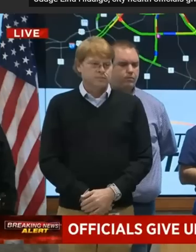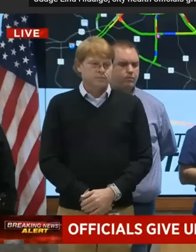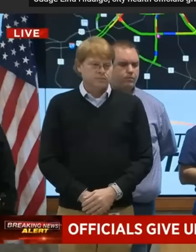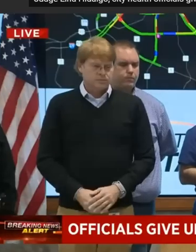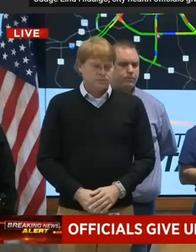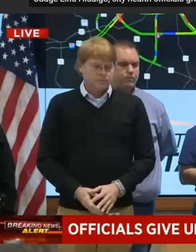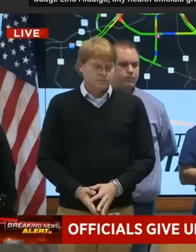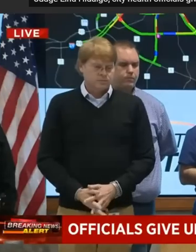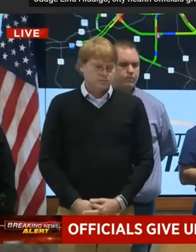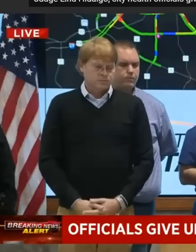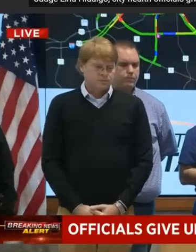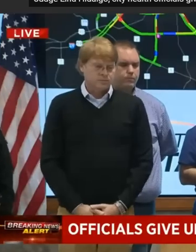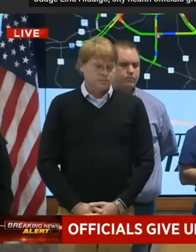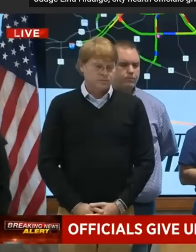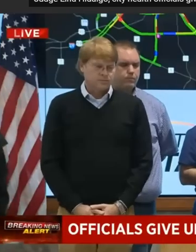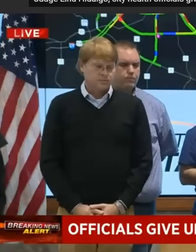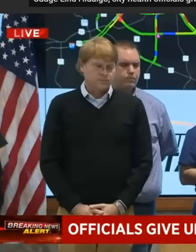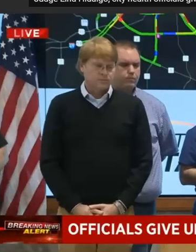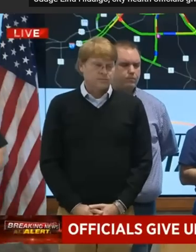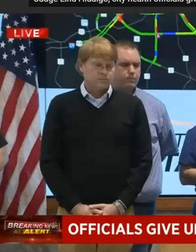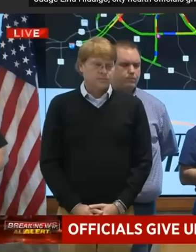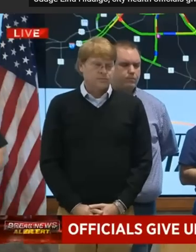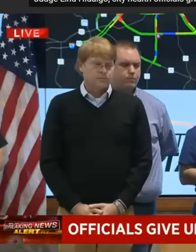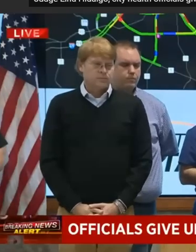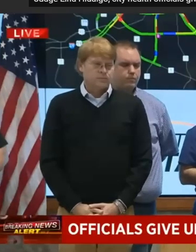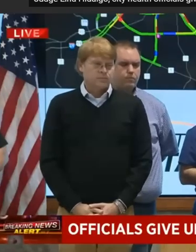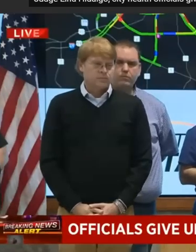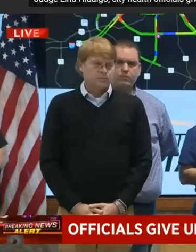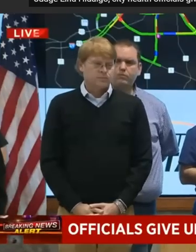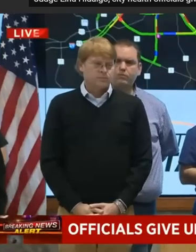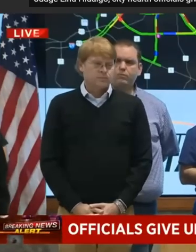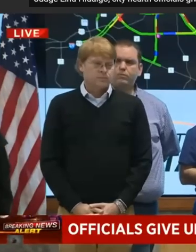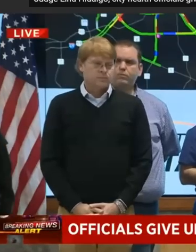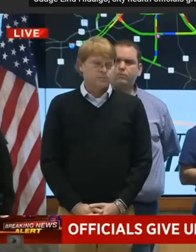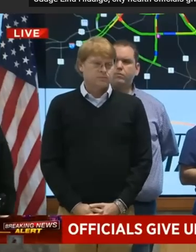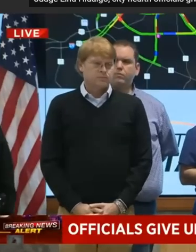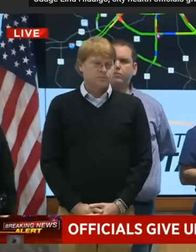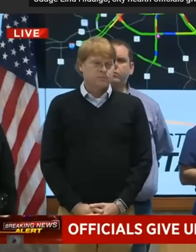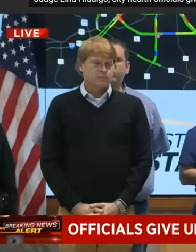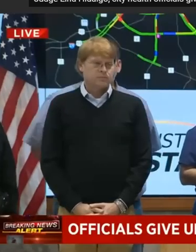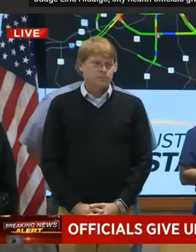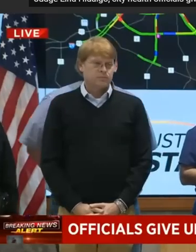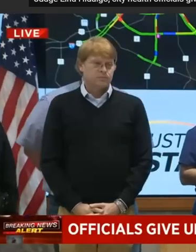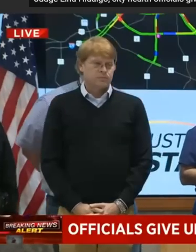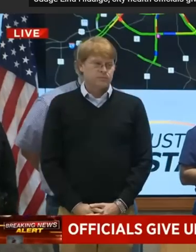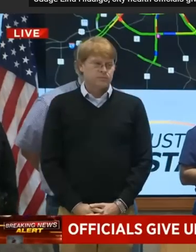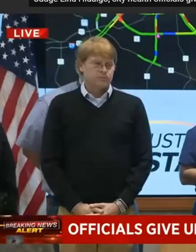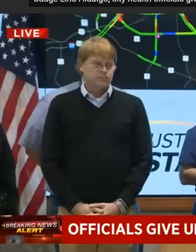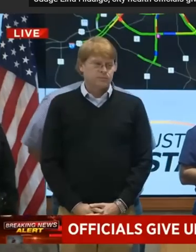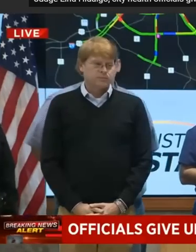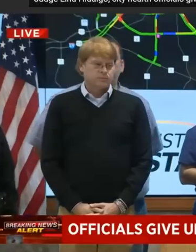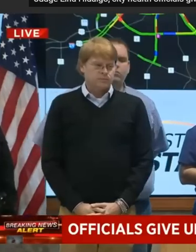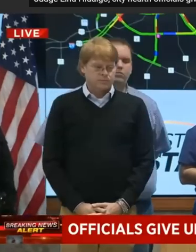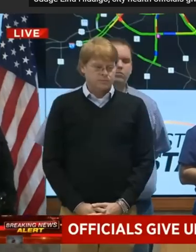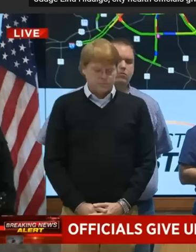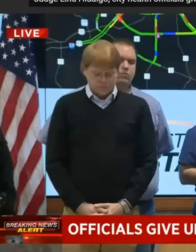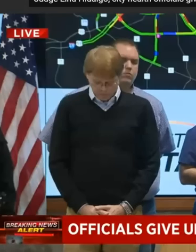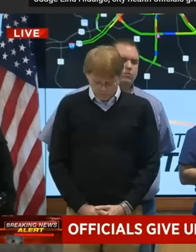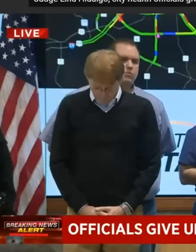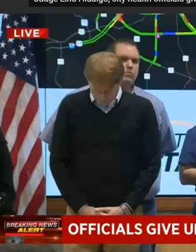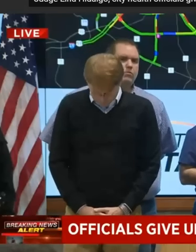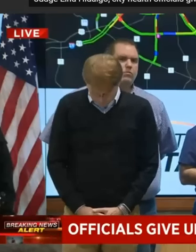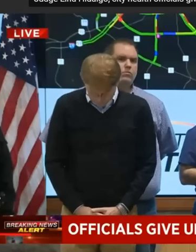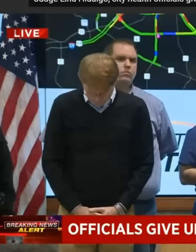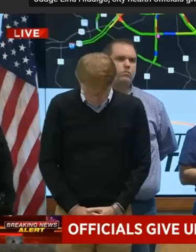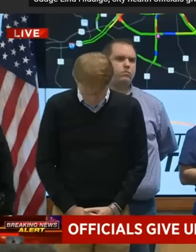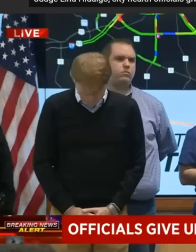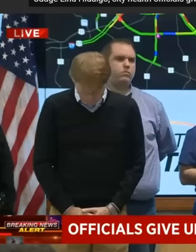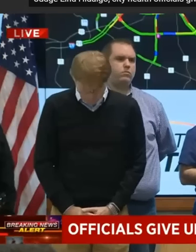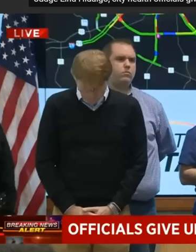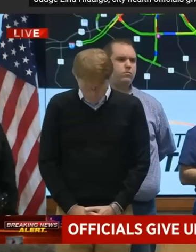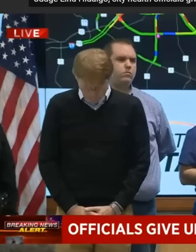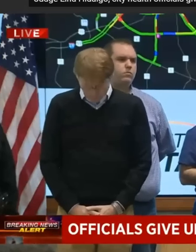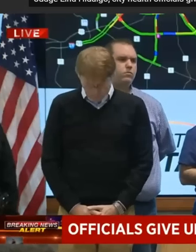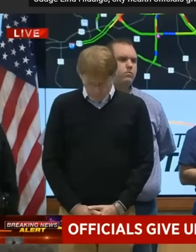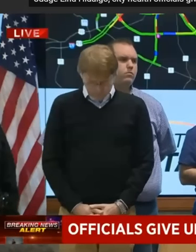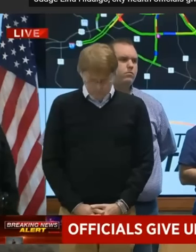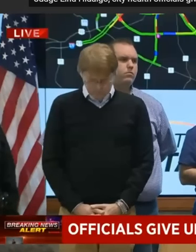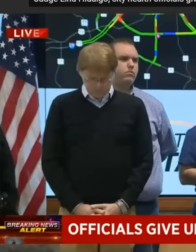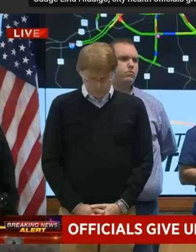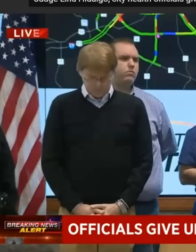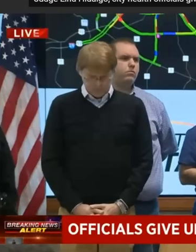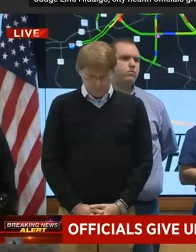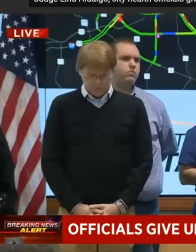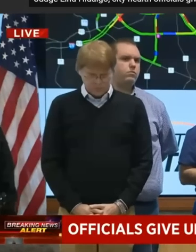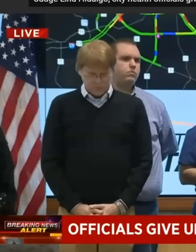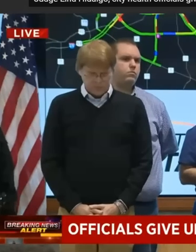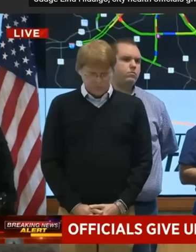trabajando fuertemente para manejar la situación. Todos los oficiales están tomando pasos para asegurarnos que la comunidad se permanezca informada